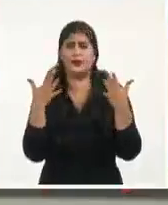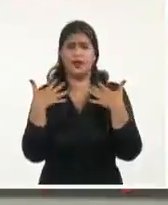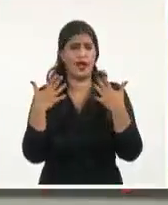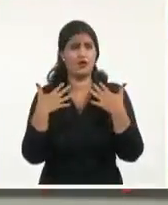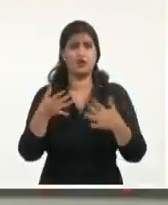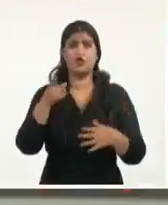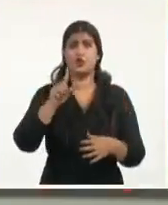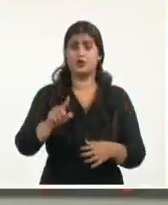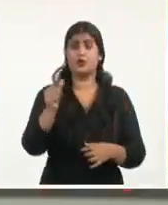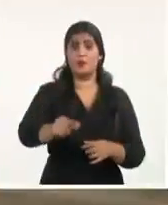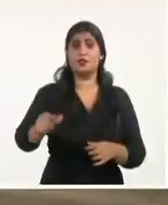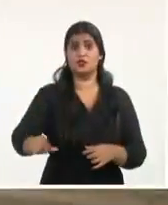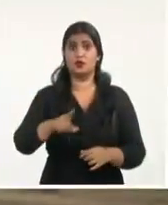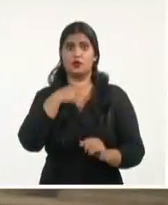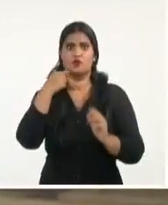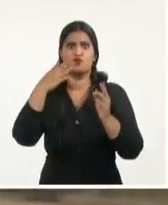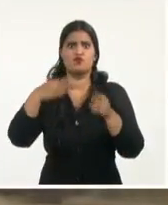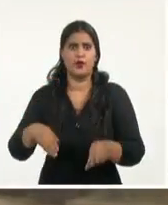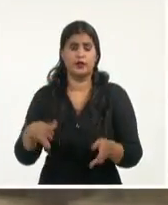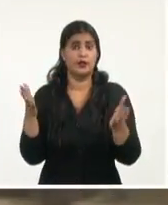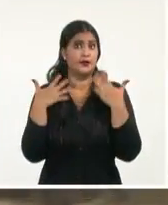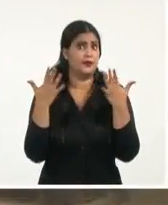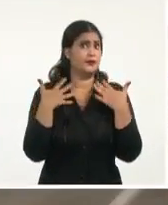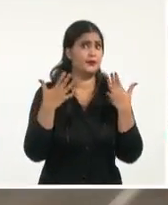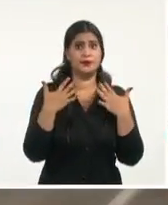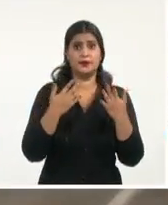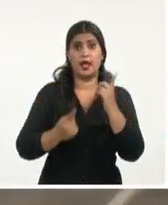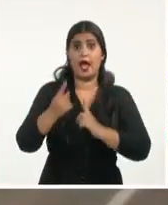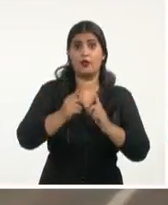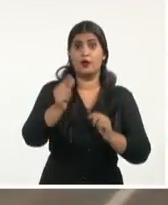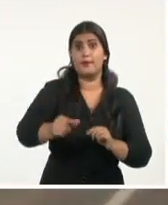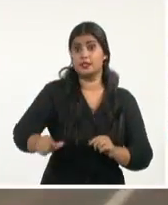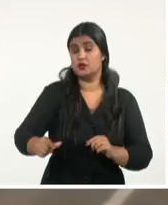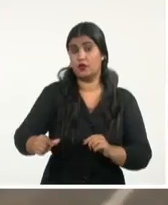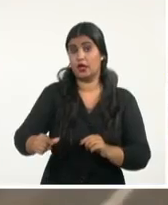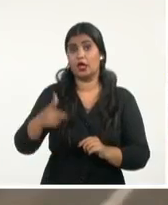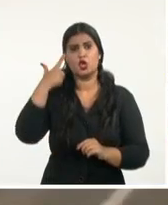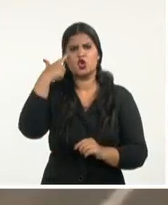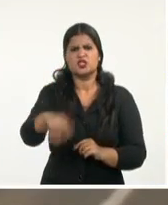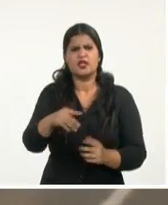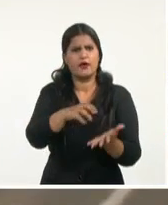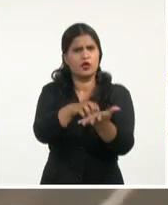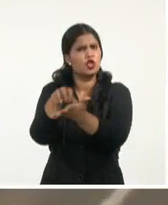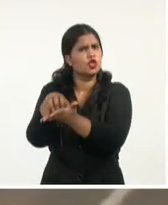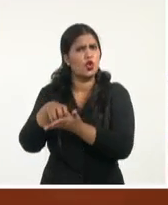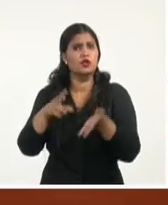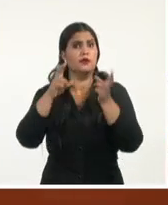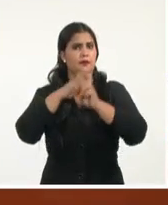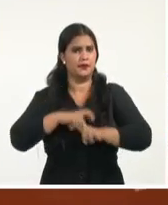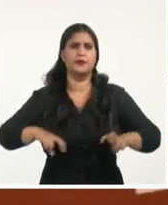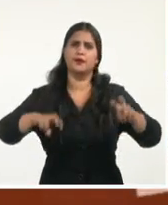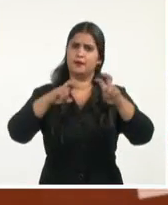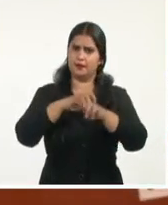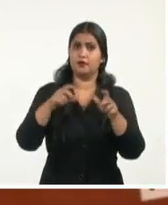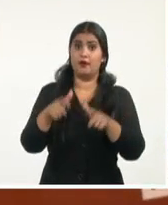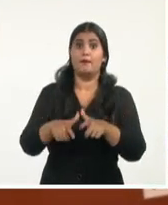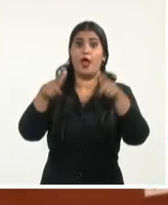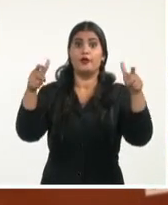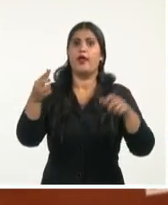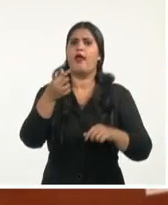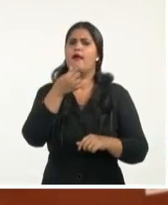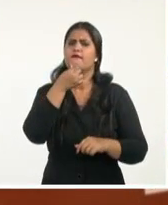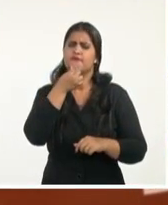el calor extremo. Algunos cadáveres no fueron encontrados hasta una semana después, dada la mayor parte eran ancianos y vivían solos.